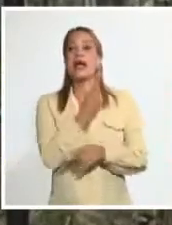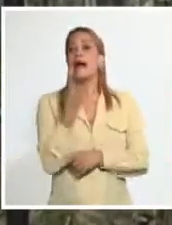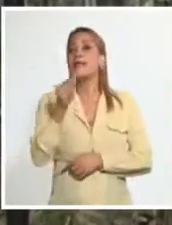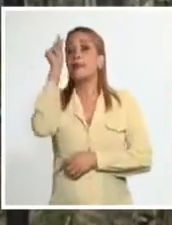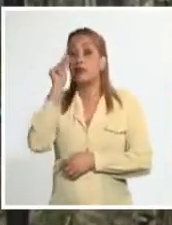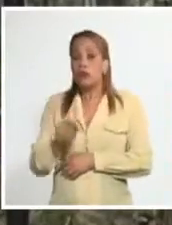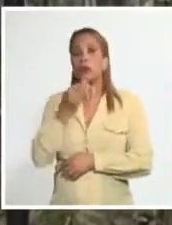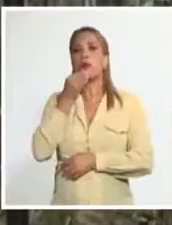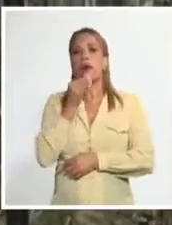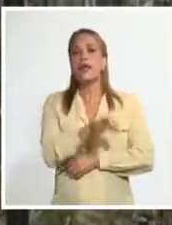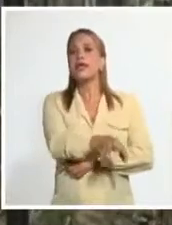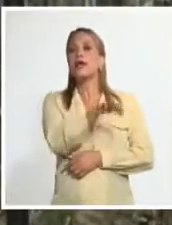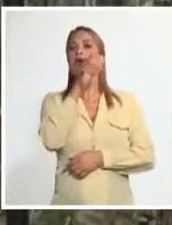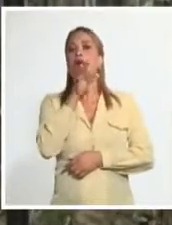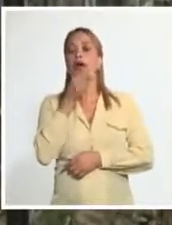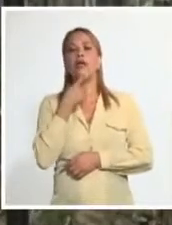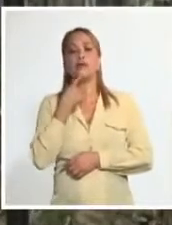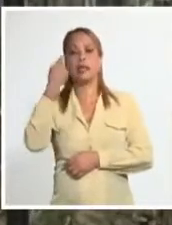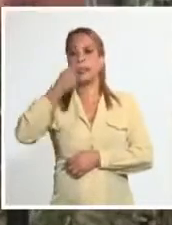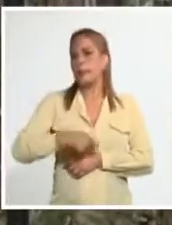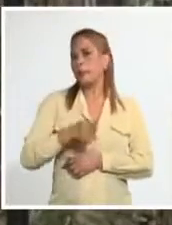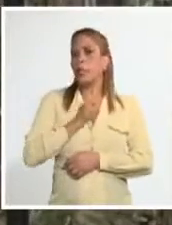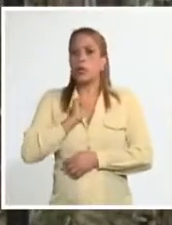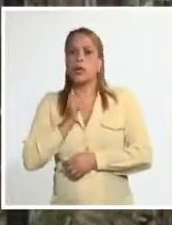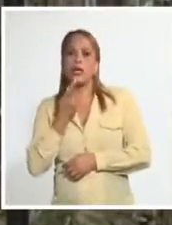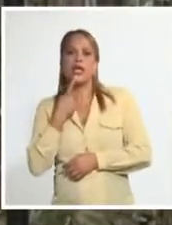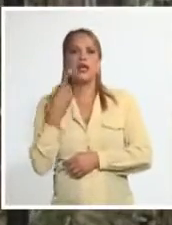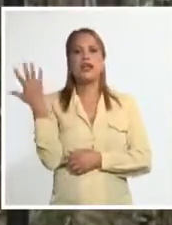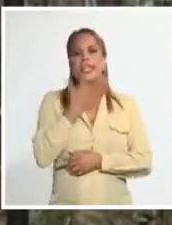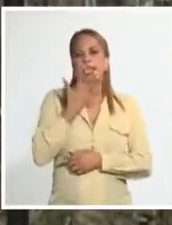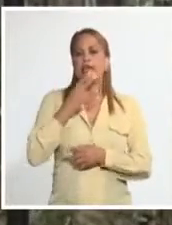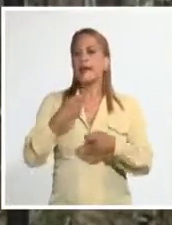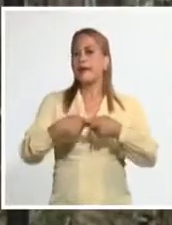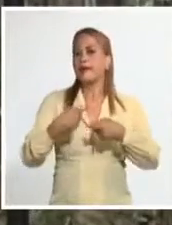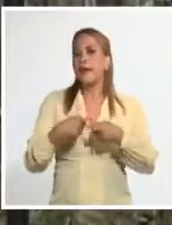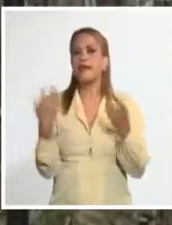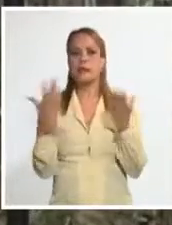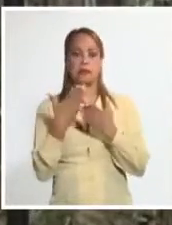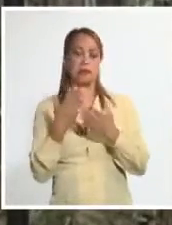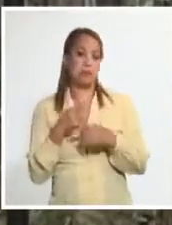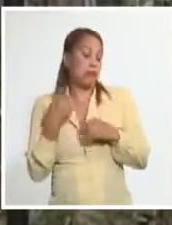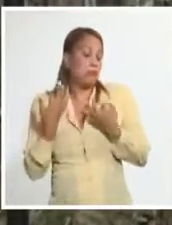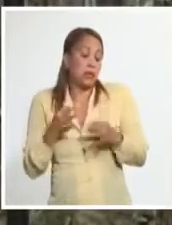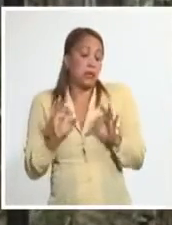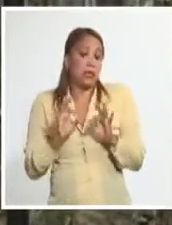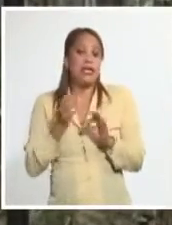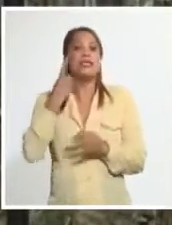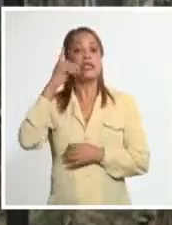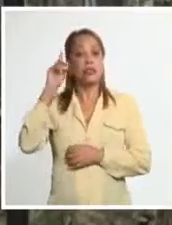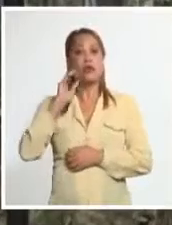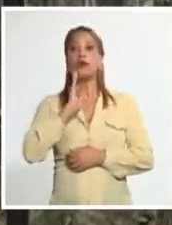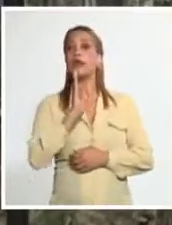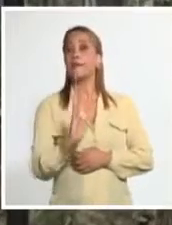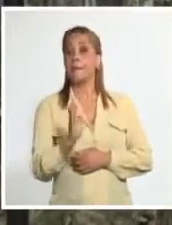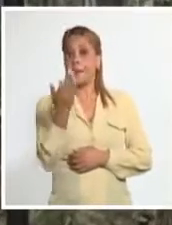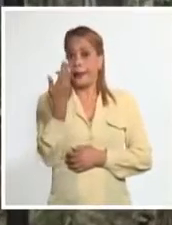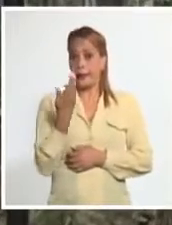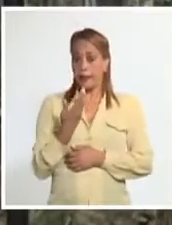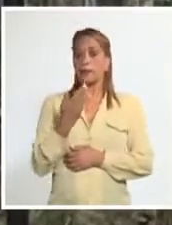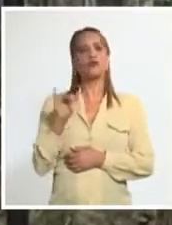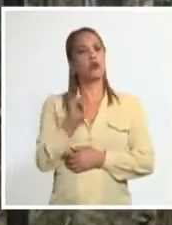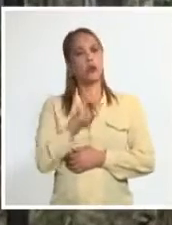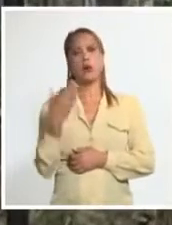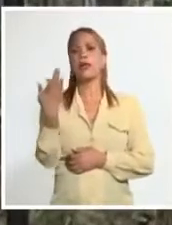escoger y de tomar la determinación que desee, con quién va a formar una familia, con quién quiere casarse. Y si Dios lo respeta, yo